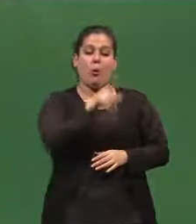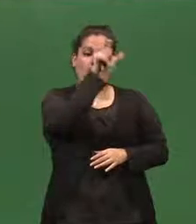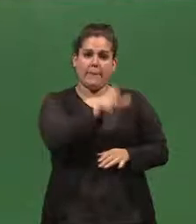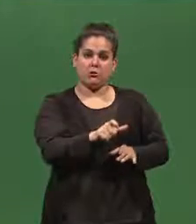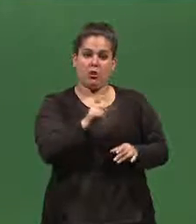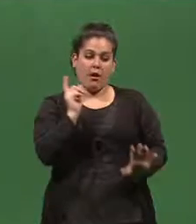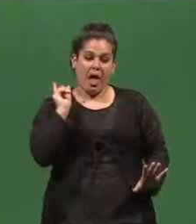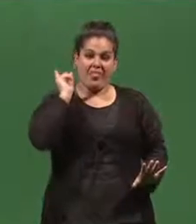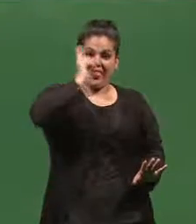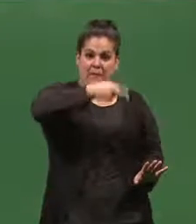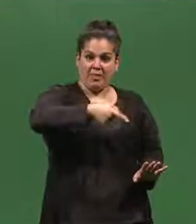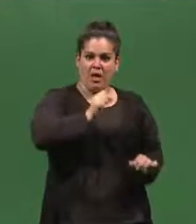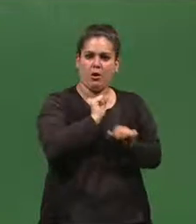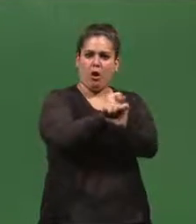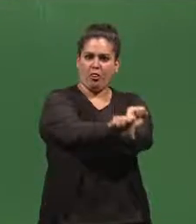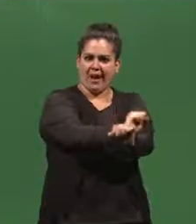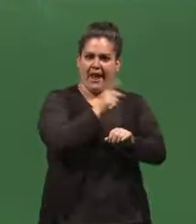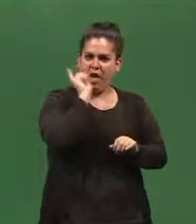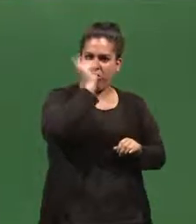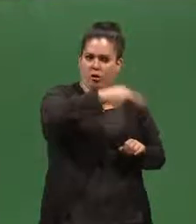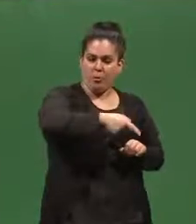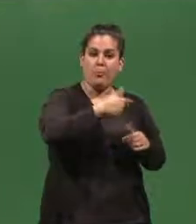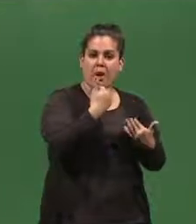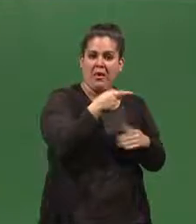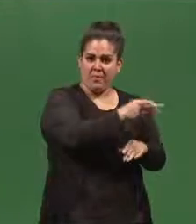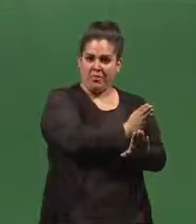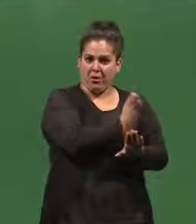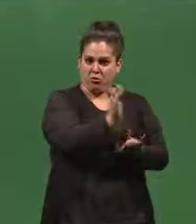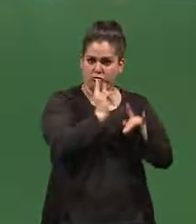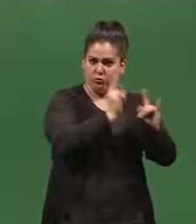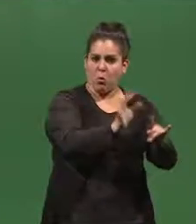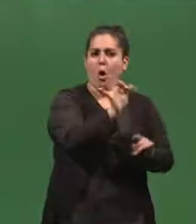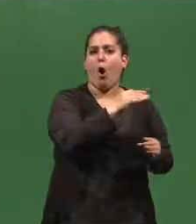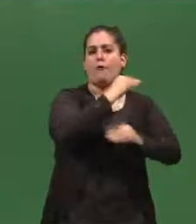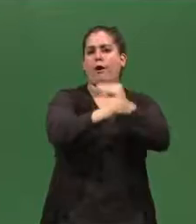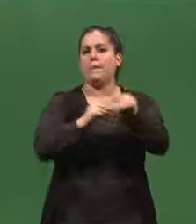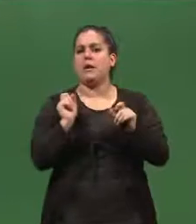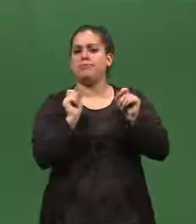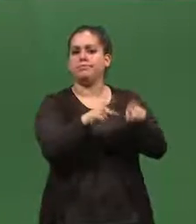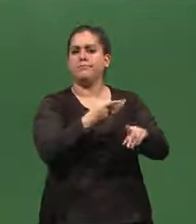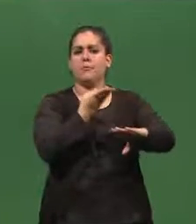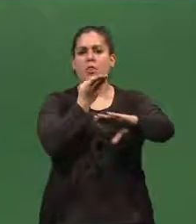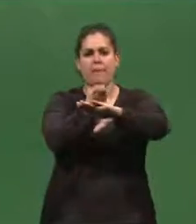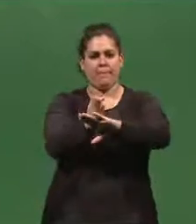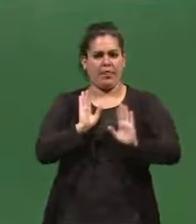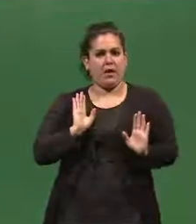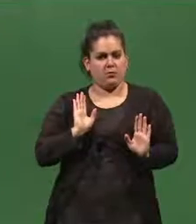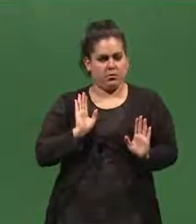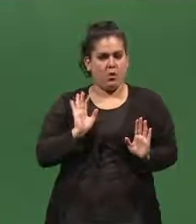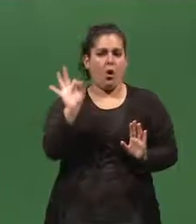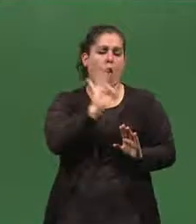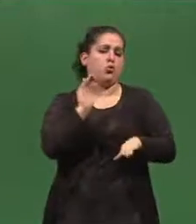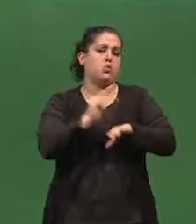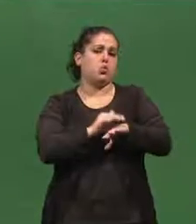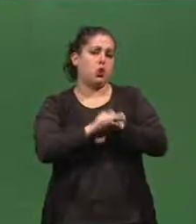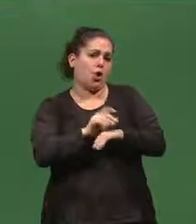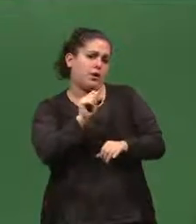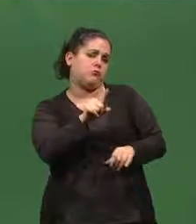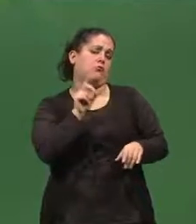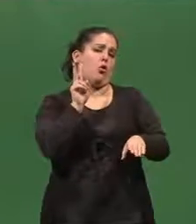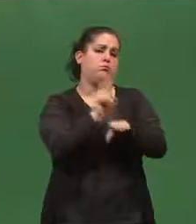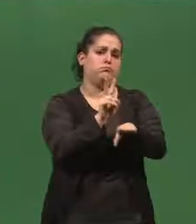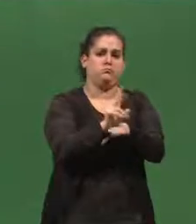muy bien a nuestro país. ¿Quiénes pueden recibir, Daniel? ¿Quiénes pueden solicitar que se aplique esta...? Bueno, como te decía recién,